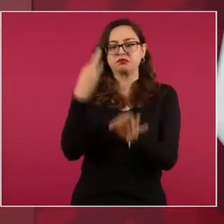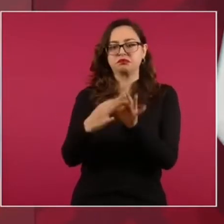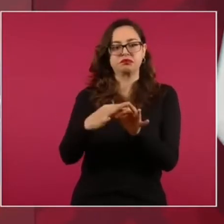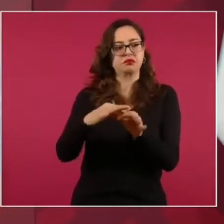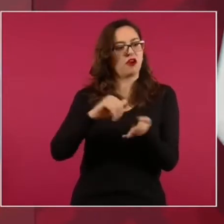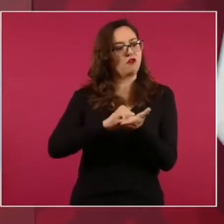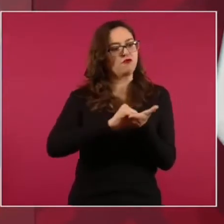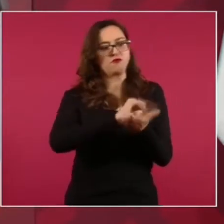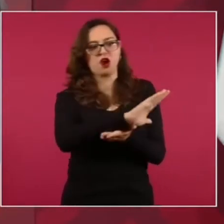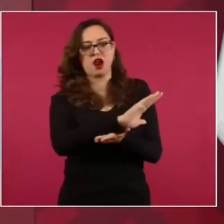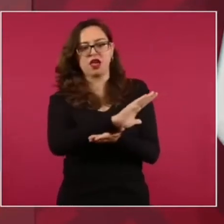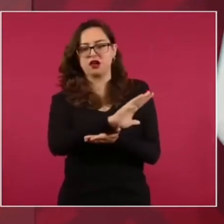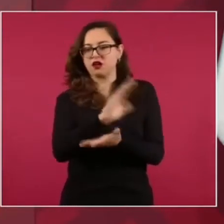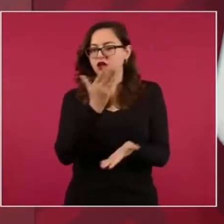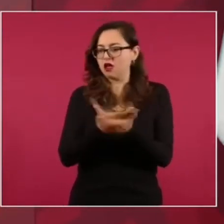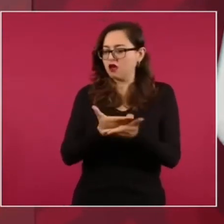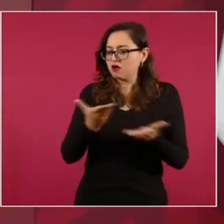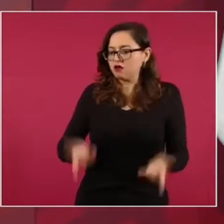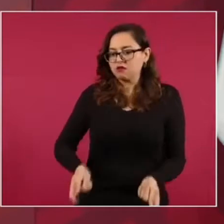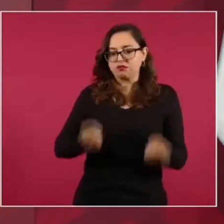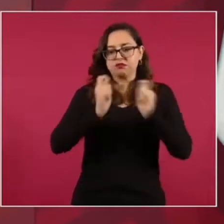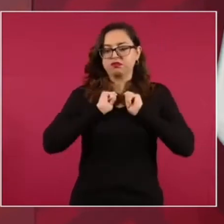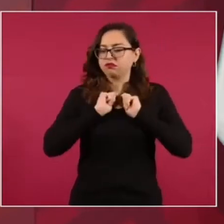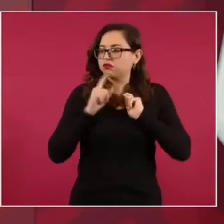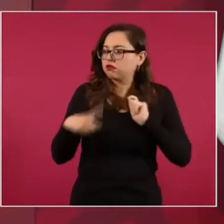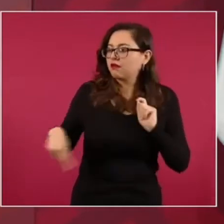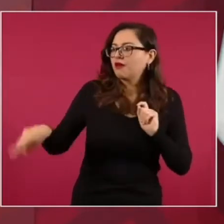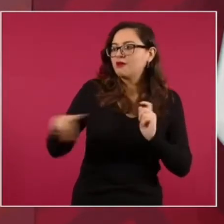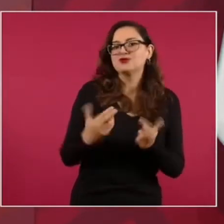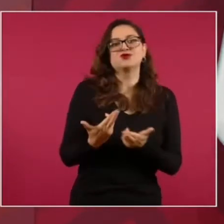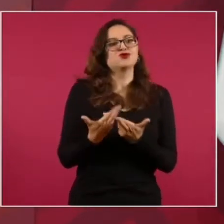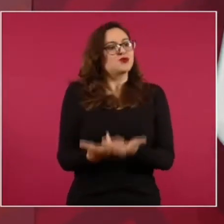a llevárselo todo.